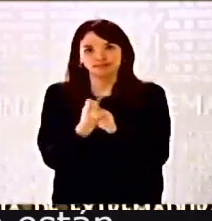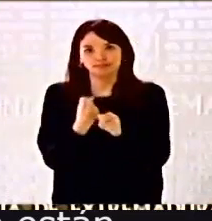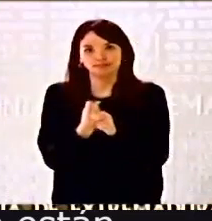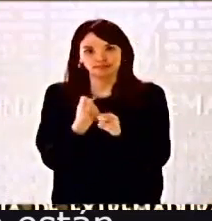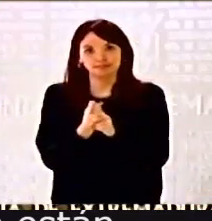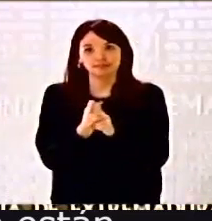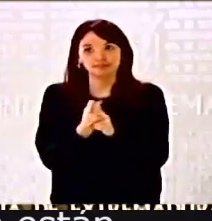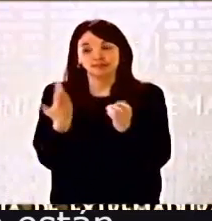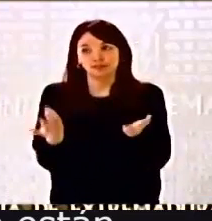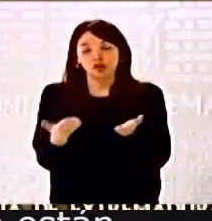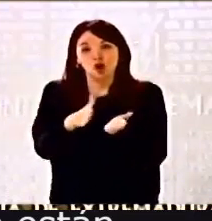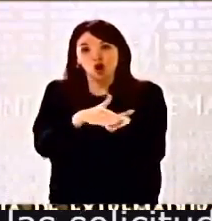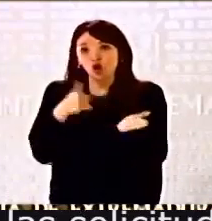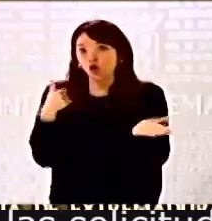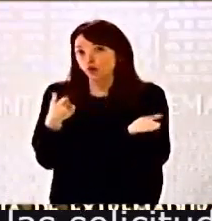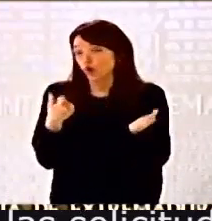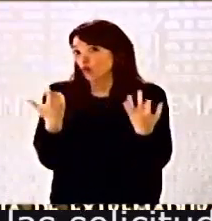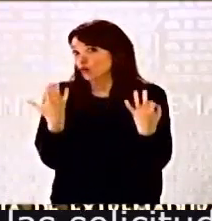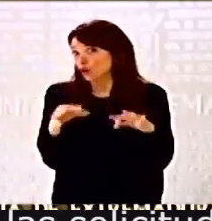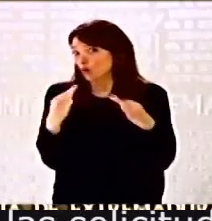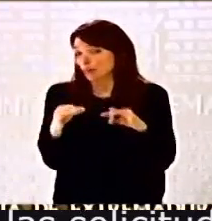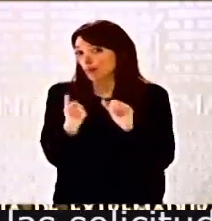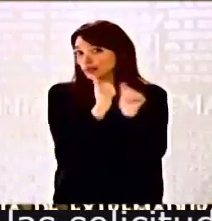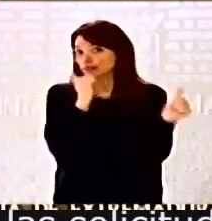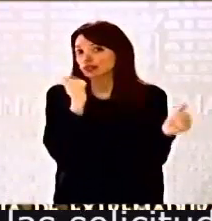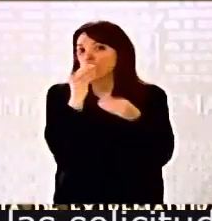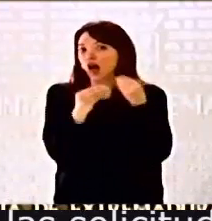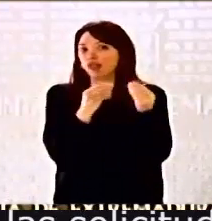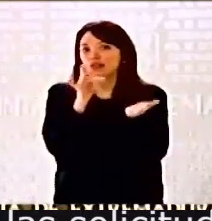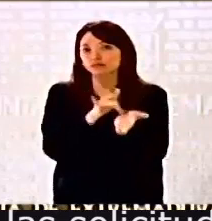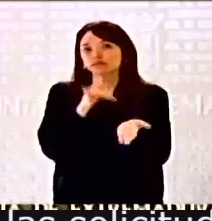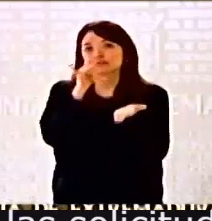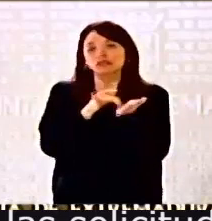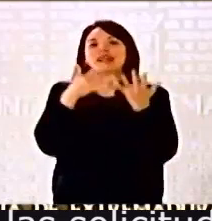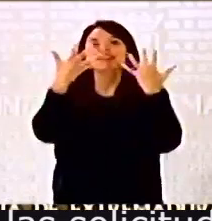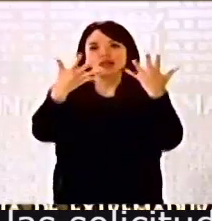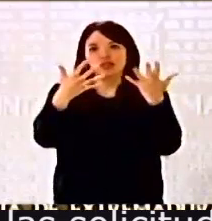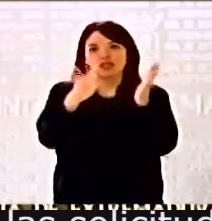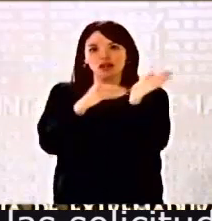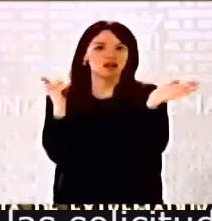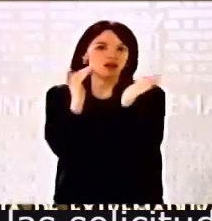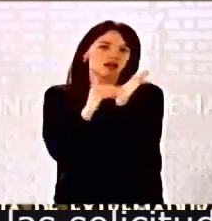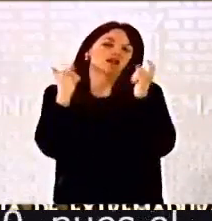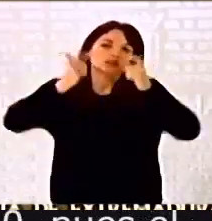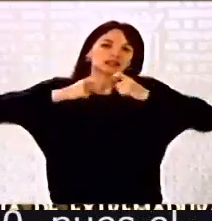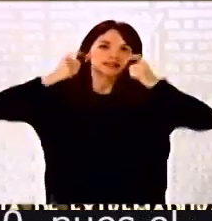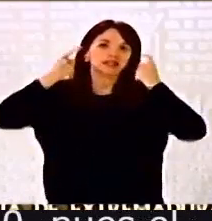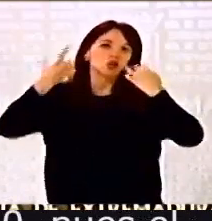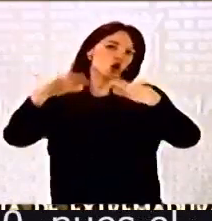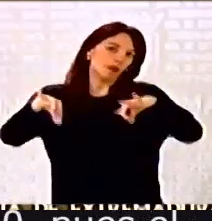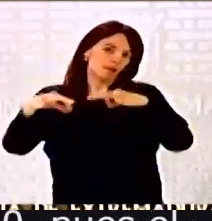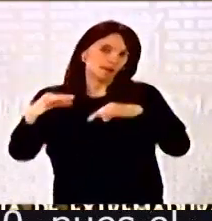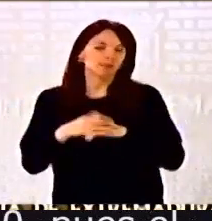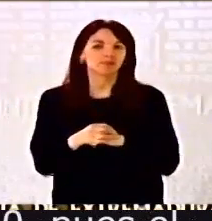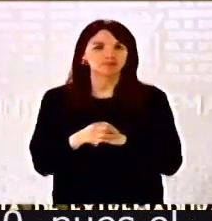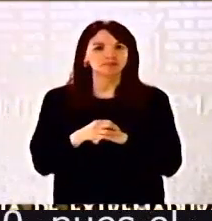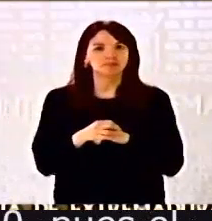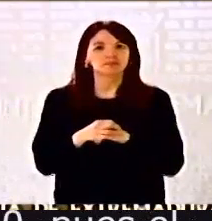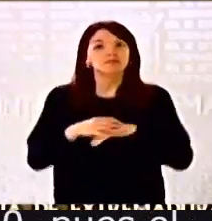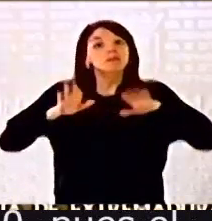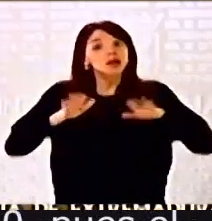El cobro normal de una prestación se hace en los días 10, pues el esfuerzo que el Gobierno está haciendo, el Gobierno nacional, que es el